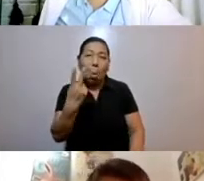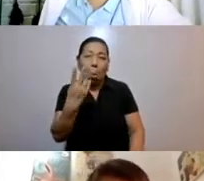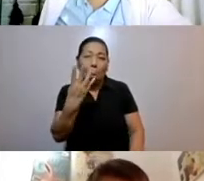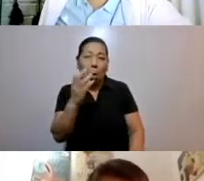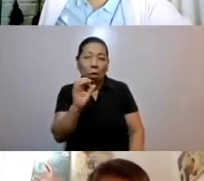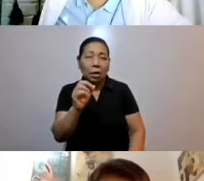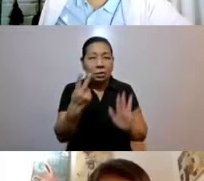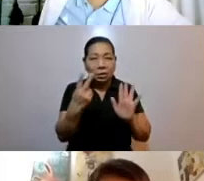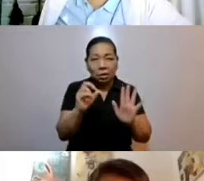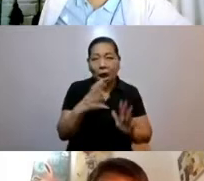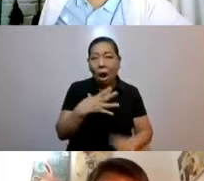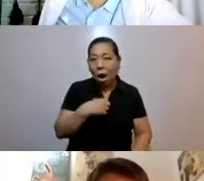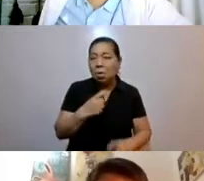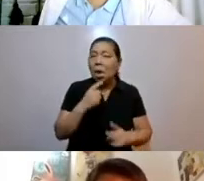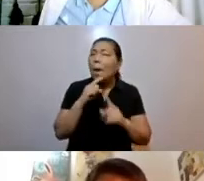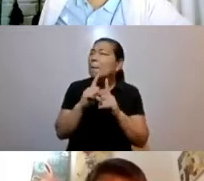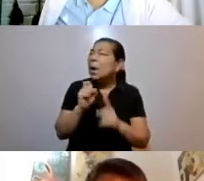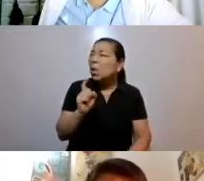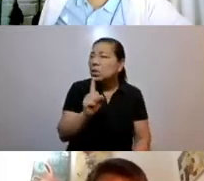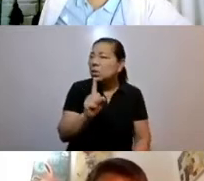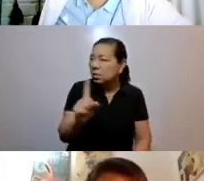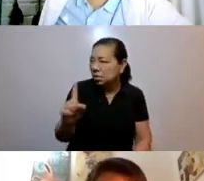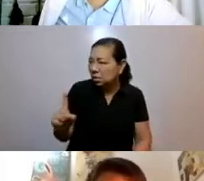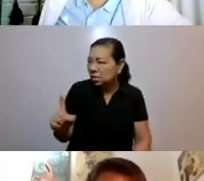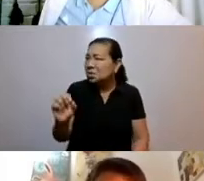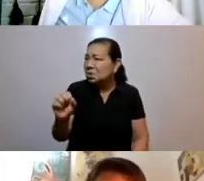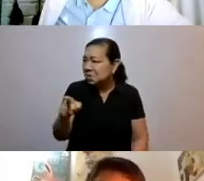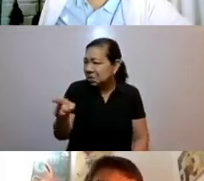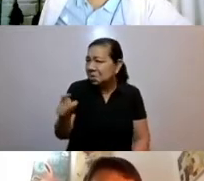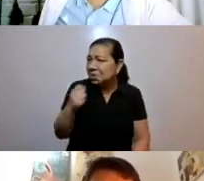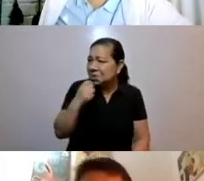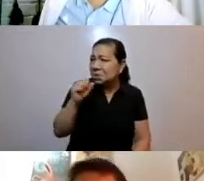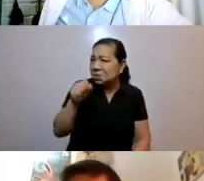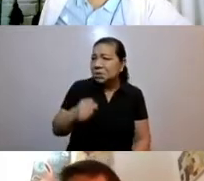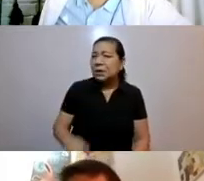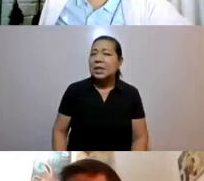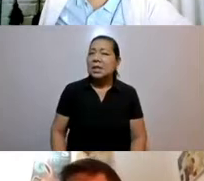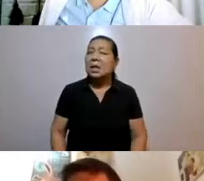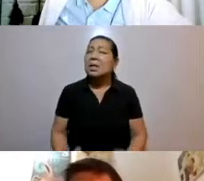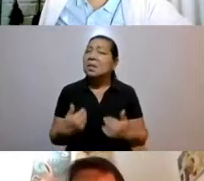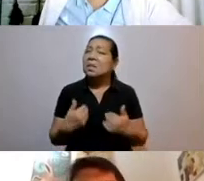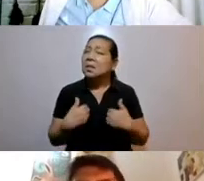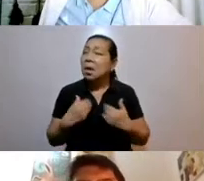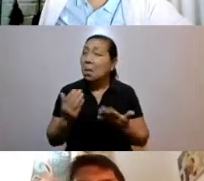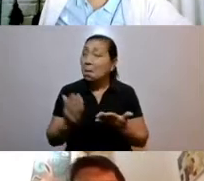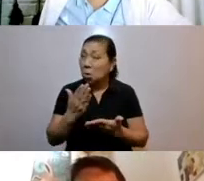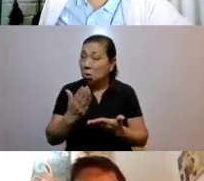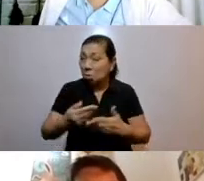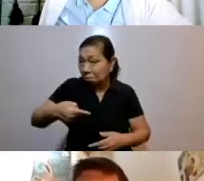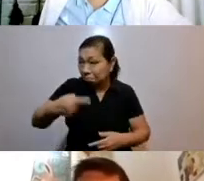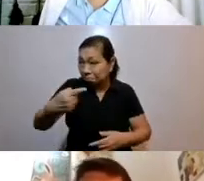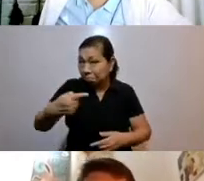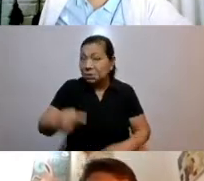años. Y se les preguntó, ¿no?, si ellos consideraban que tenían problemas de erección,